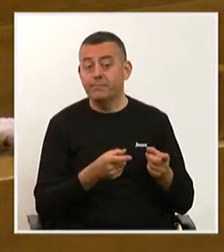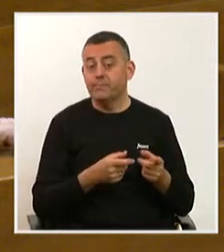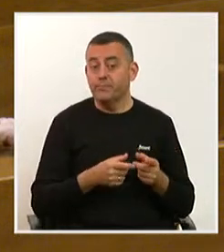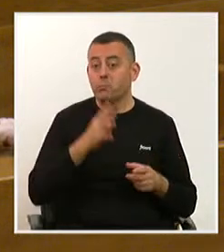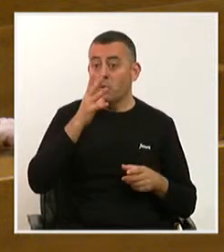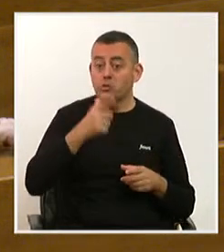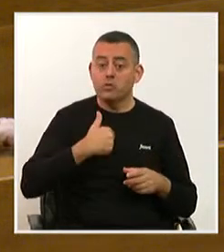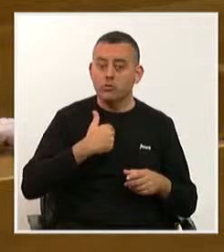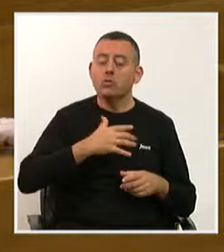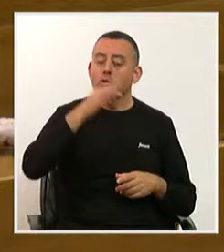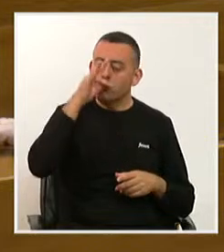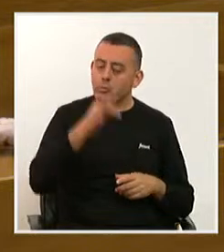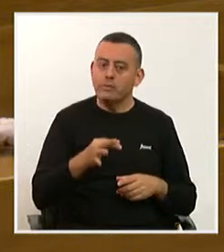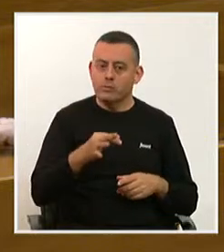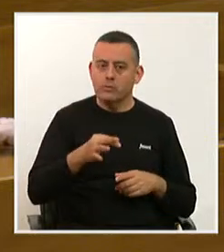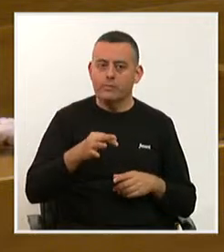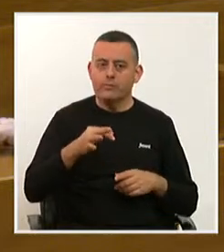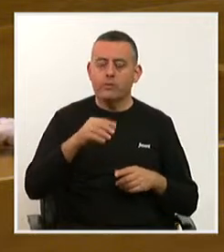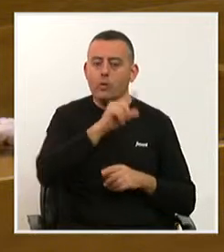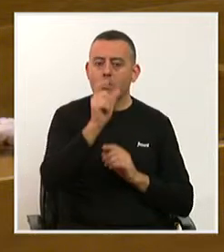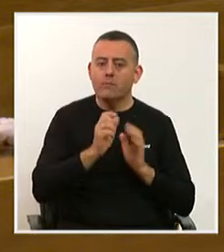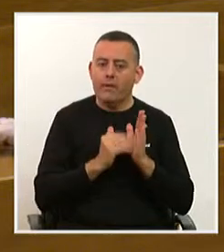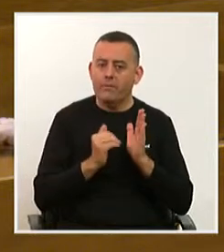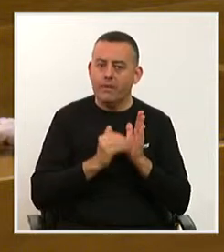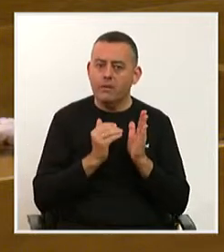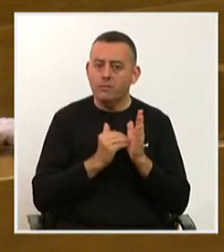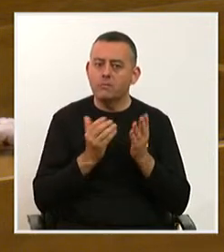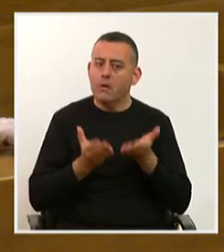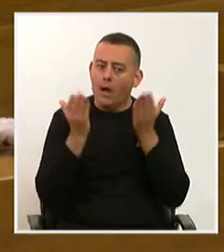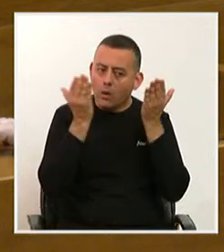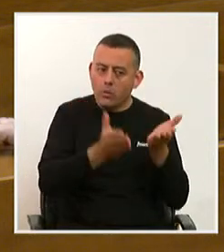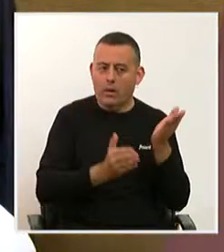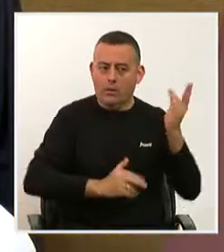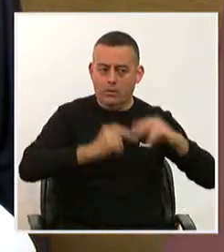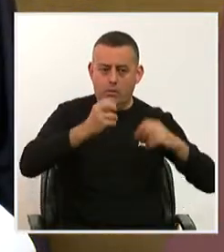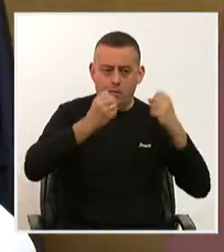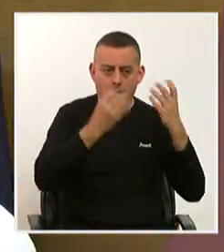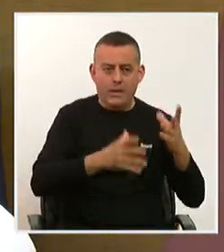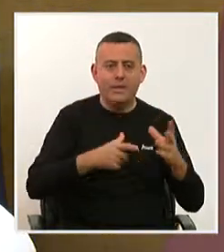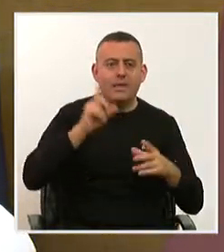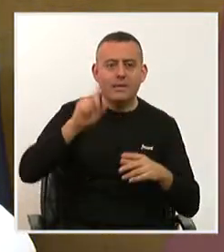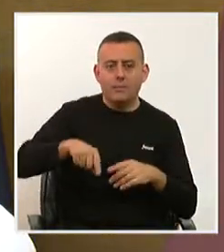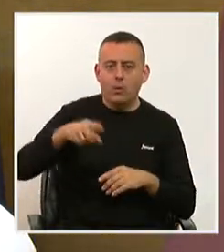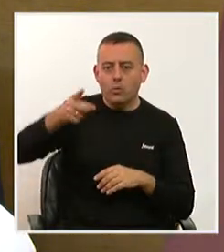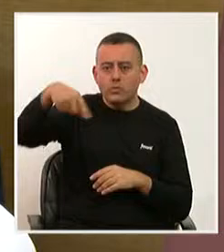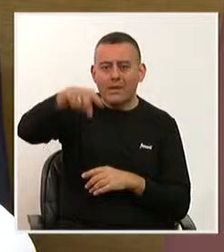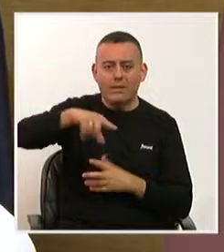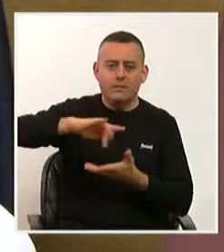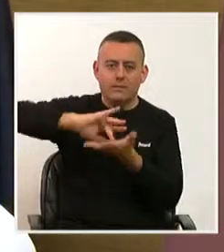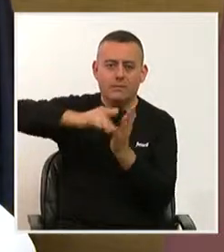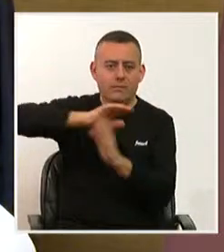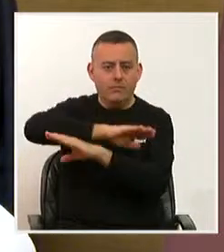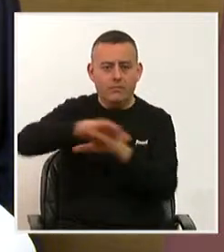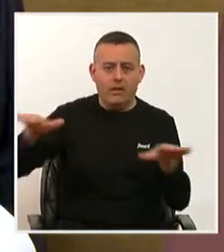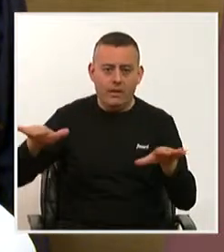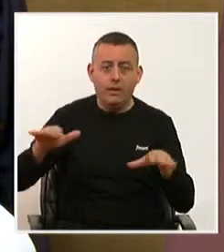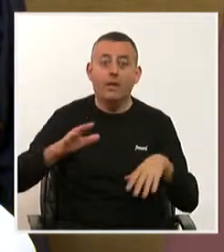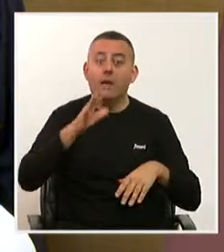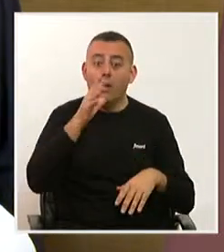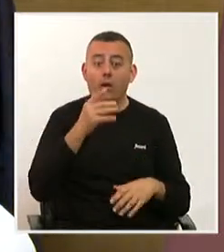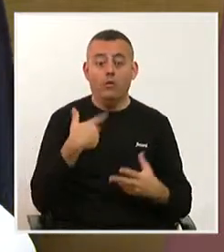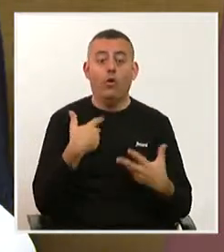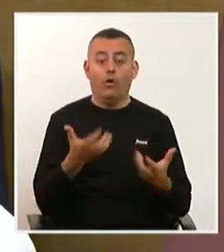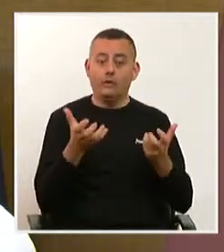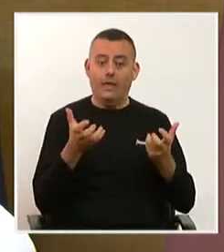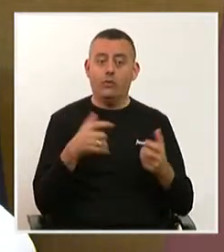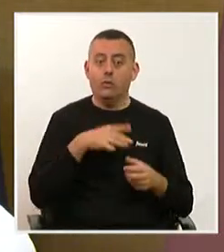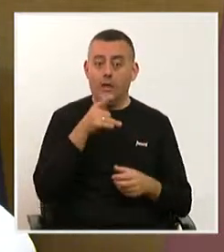comunidad valenciana y acabar con ustedes y lo he conseguido porque estoy aquí y ustedes están ahí y no les han